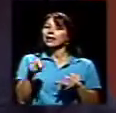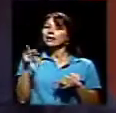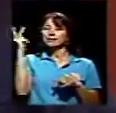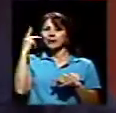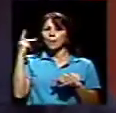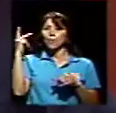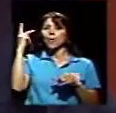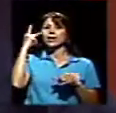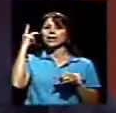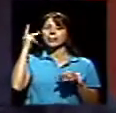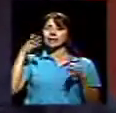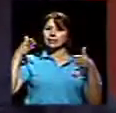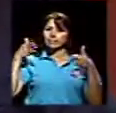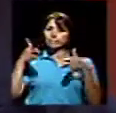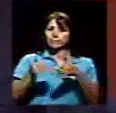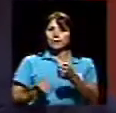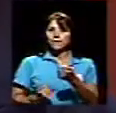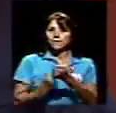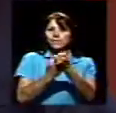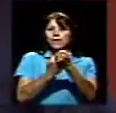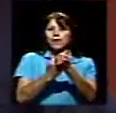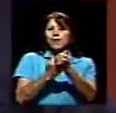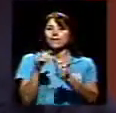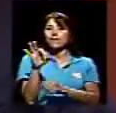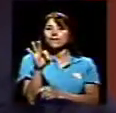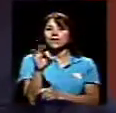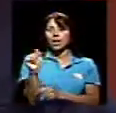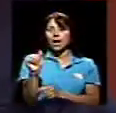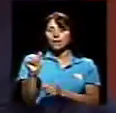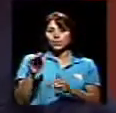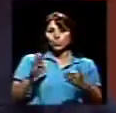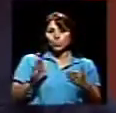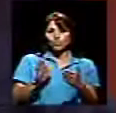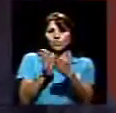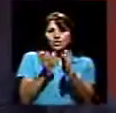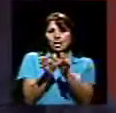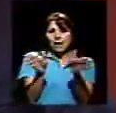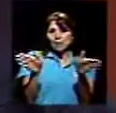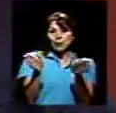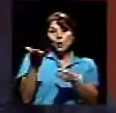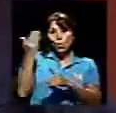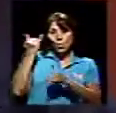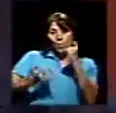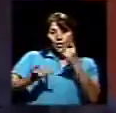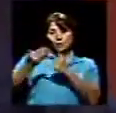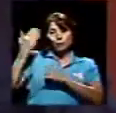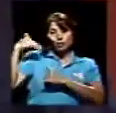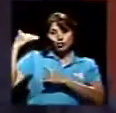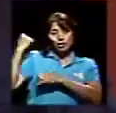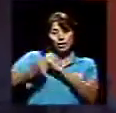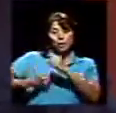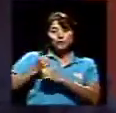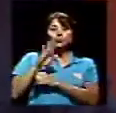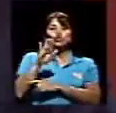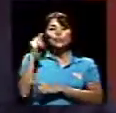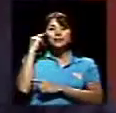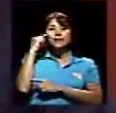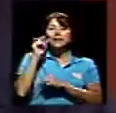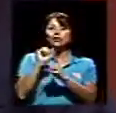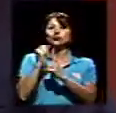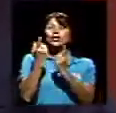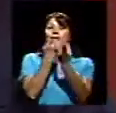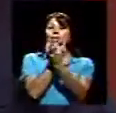Amplio. Gerardo en los últimos tiempos, su pensamiento original socialdemócrata fue derivando hacia